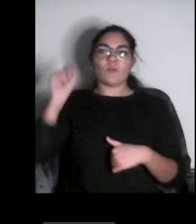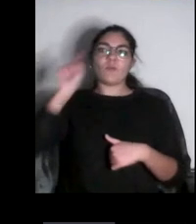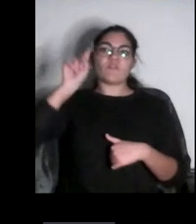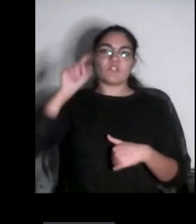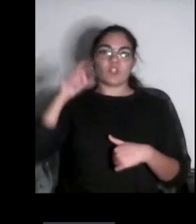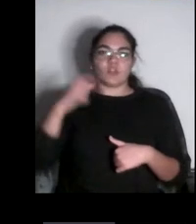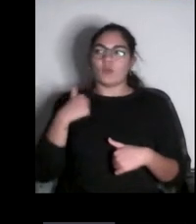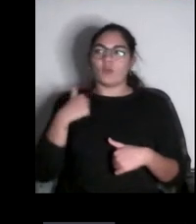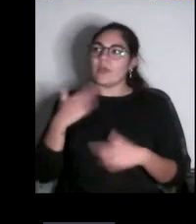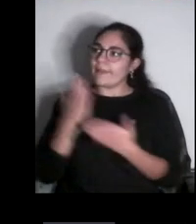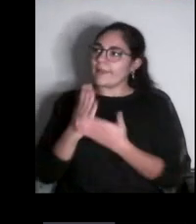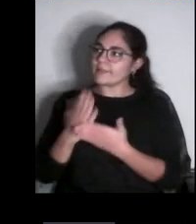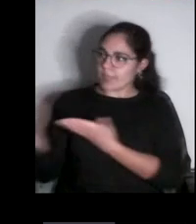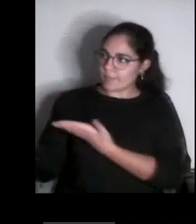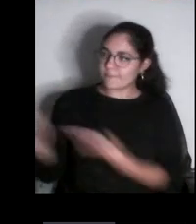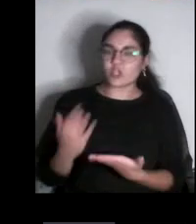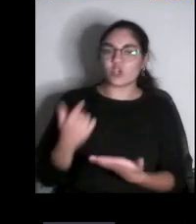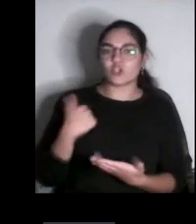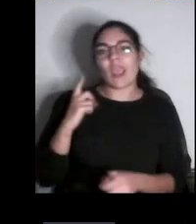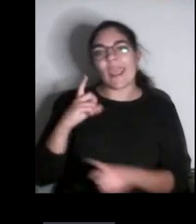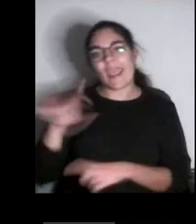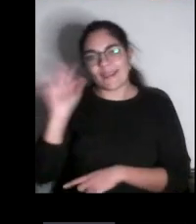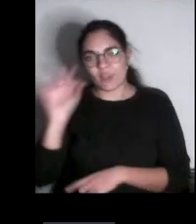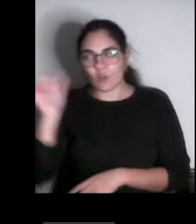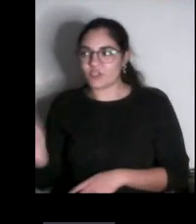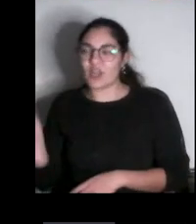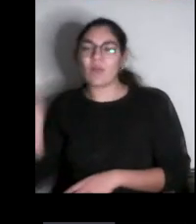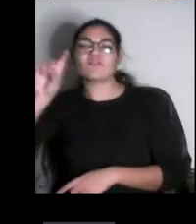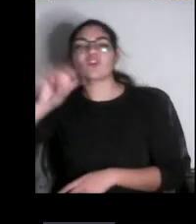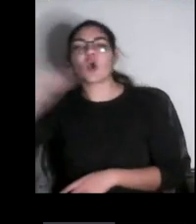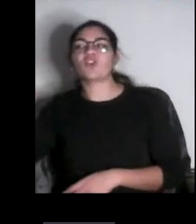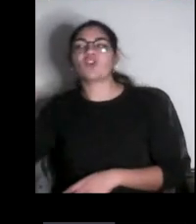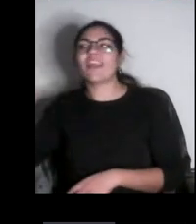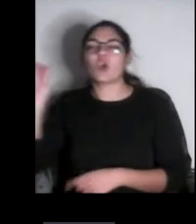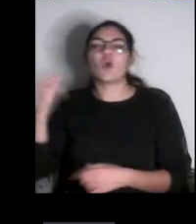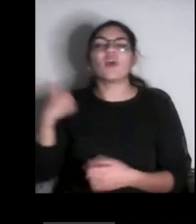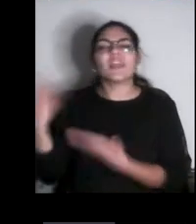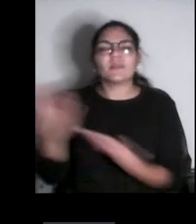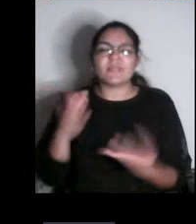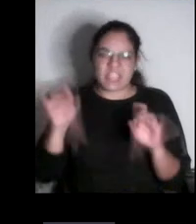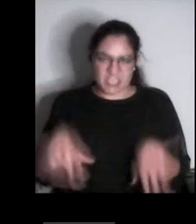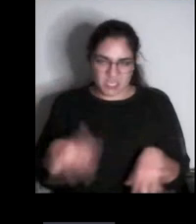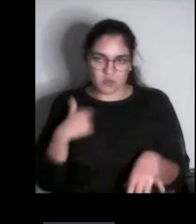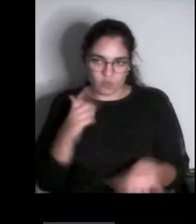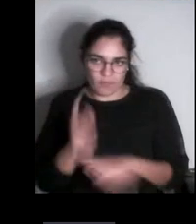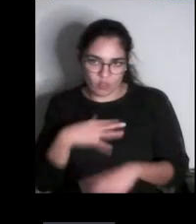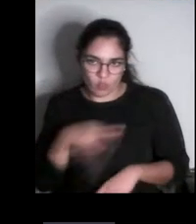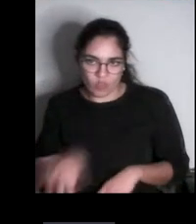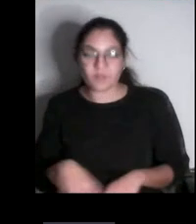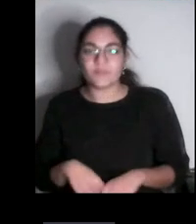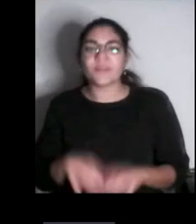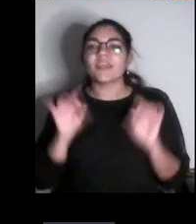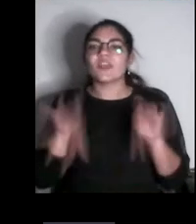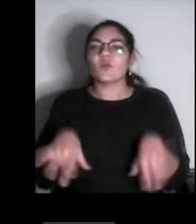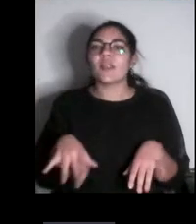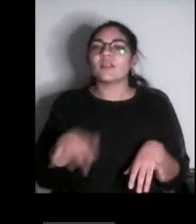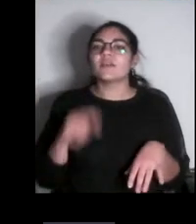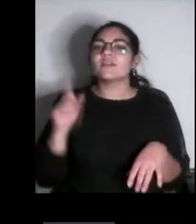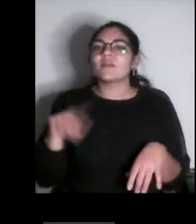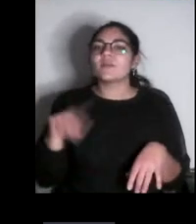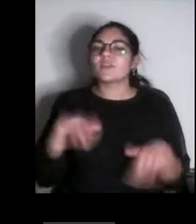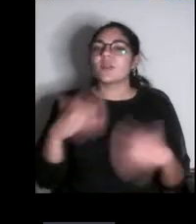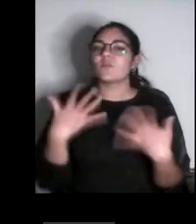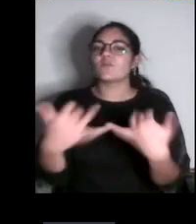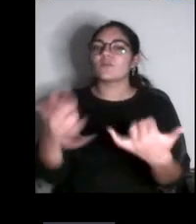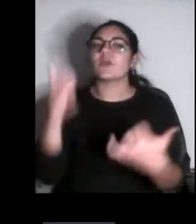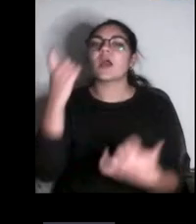impacto también es más positivo en aquellos docentes que tenían un valor añadido, una contribución al aprendizaje de los alumnos previamente más baja. Es decir,